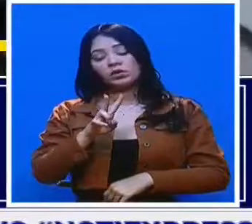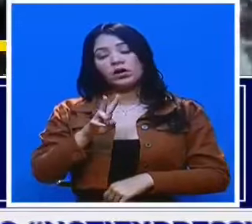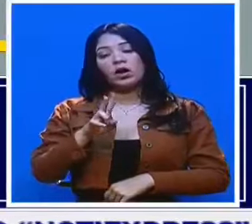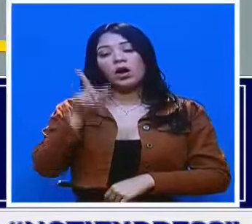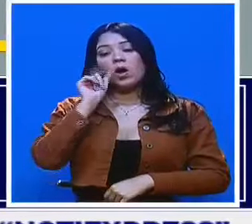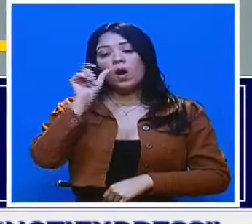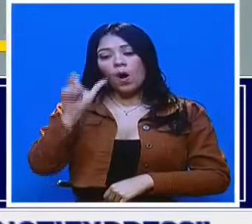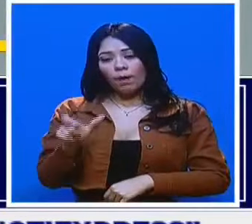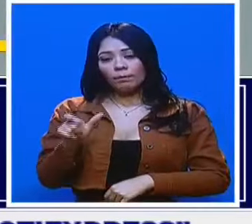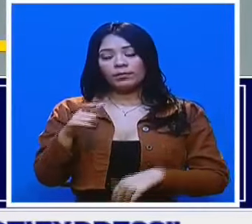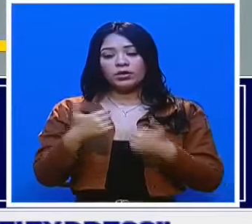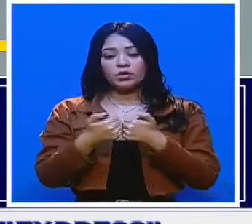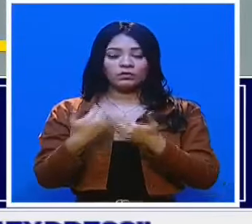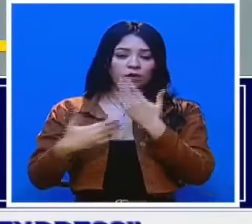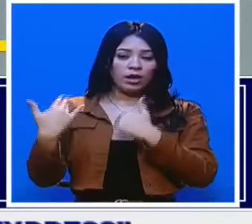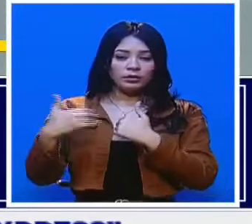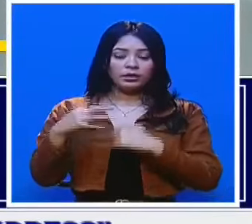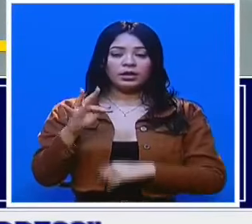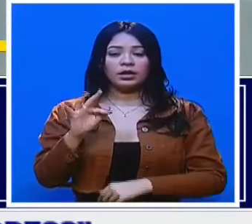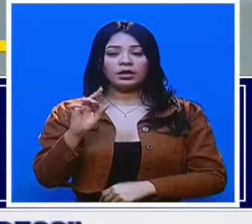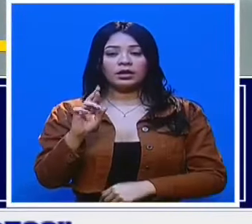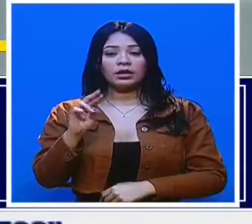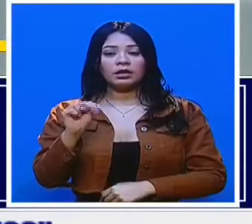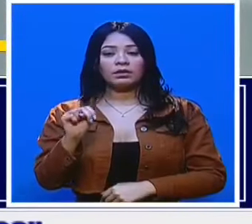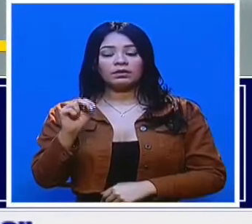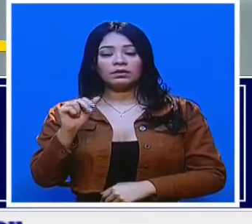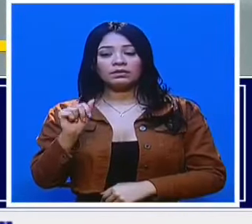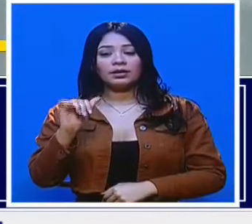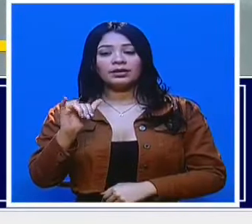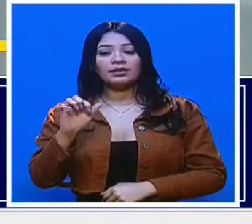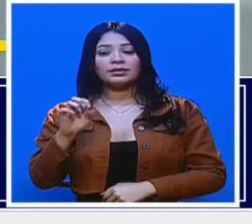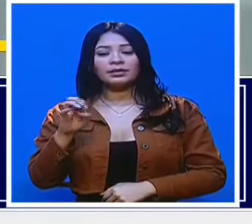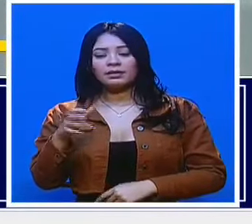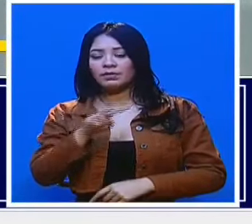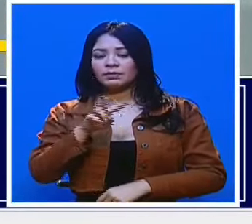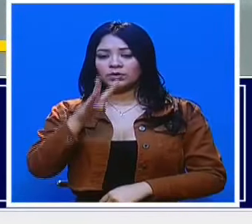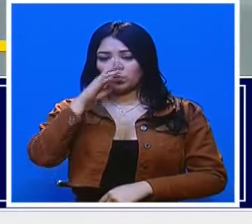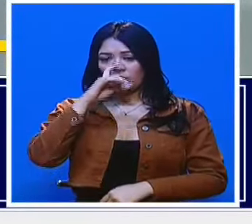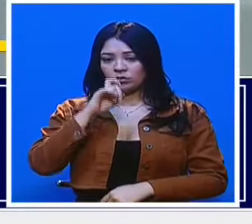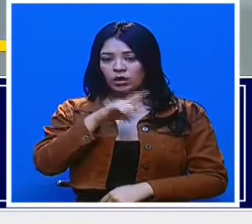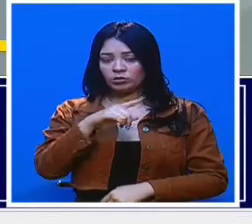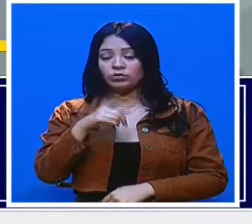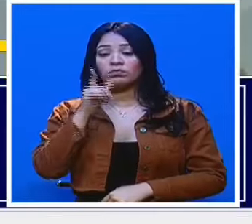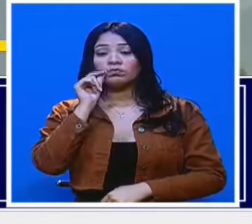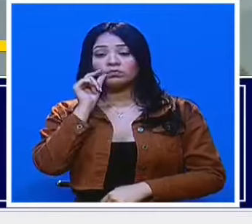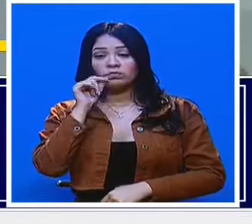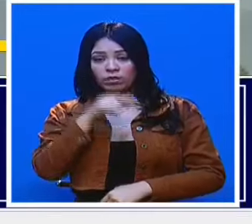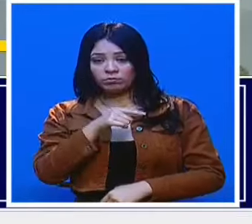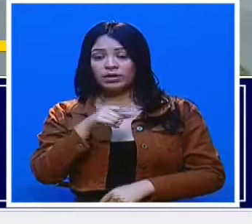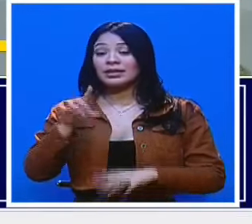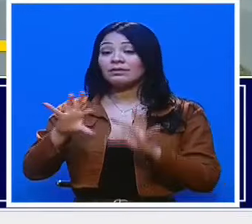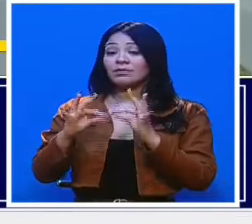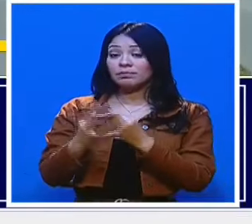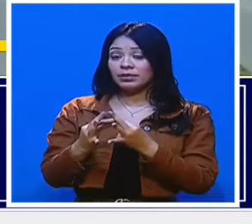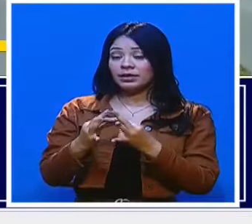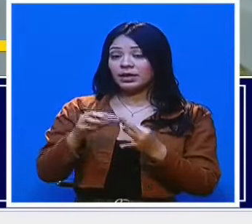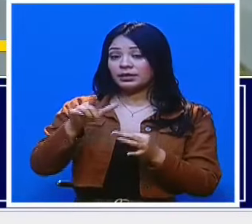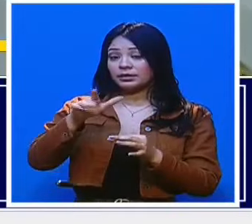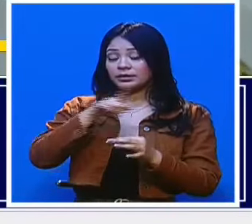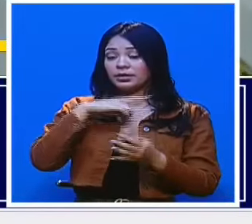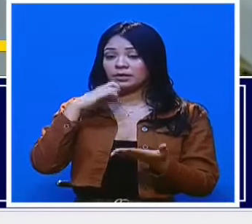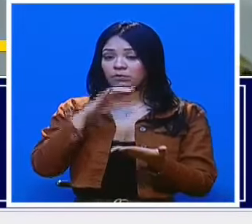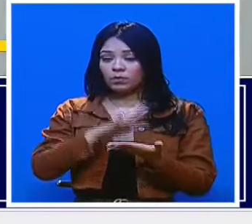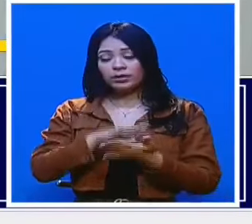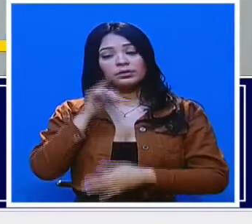identificado como franver Reyes Pérez de 24 años mientras que los familiares de la víctima agregaron que desde